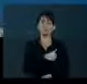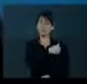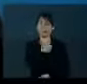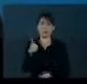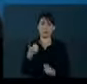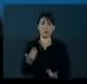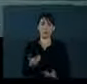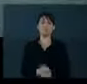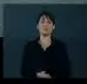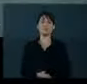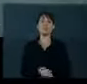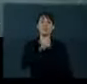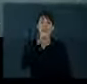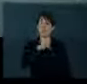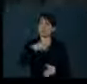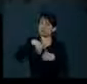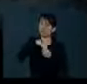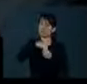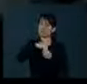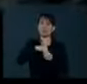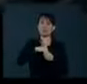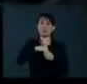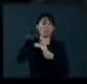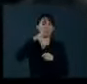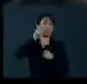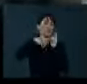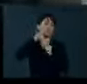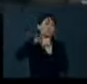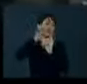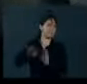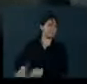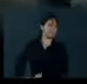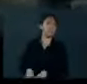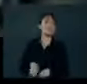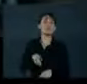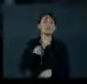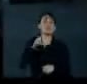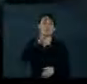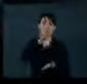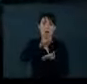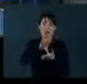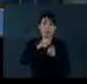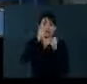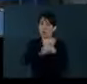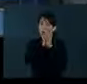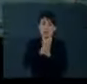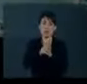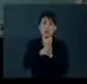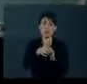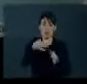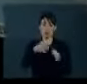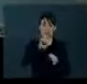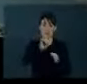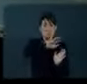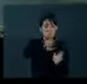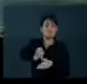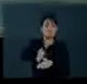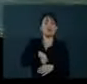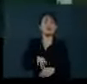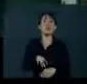todos. Para todos. Un Chile más inclusivo y menos prejuicioso. Un país capaz de todo. Menos la